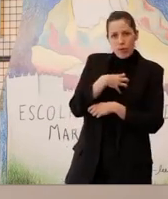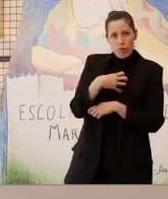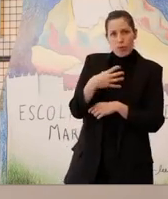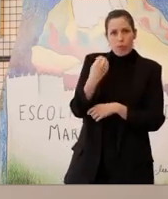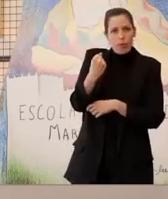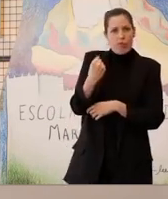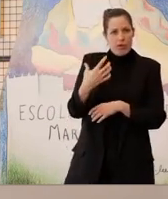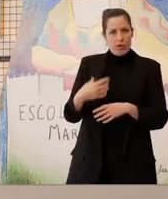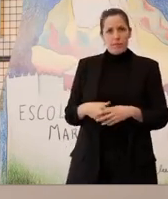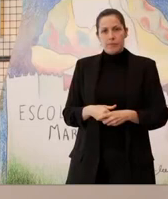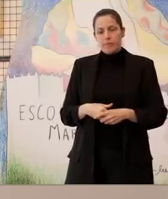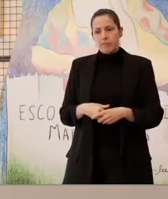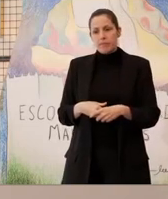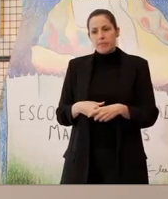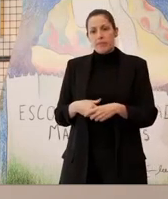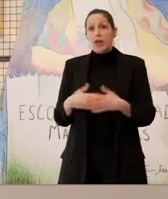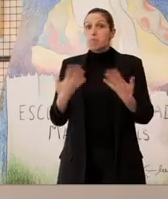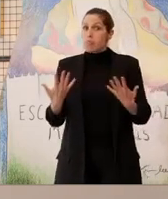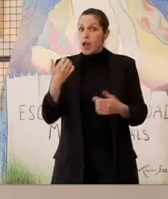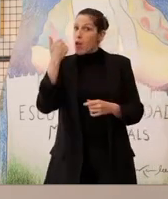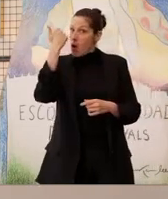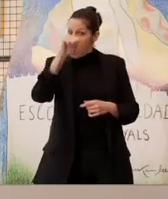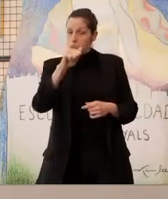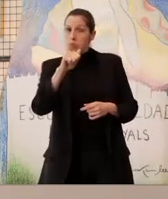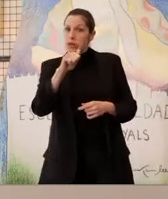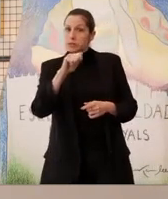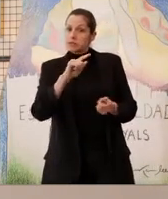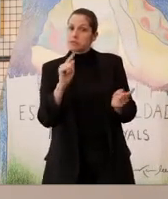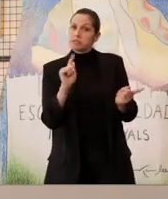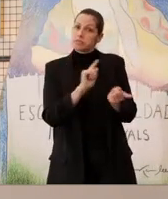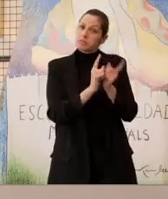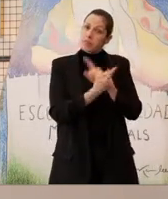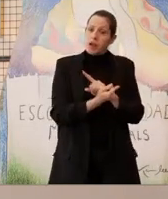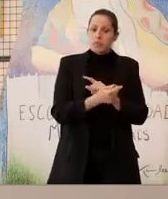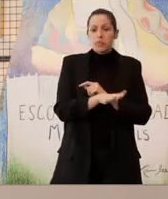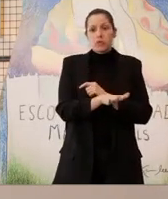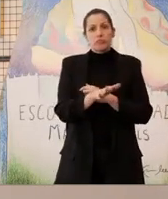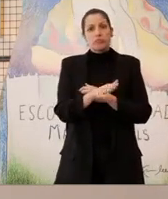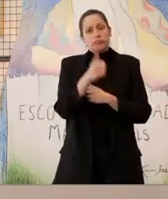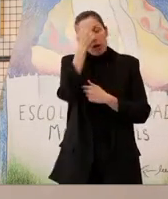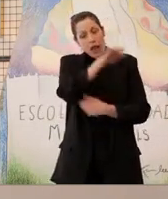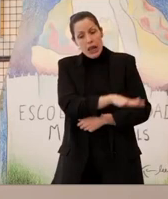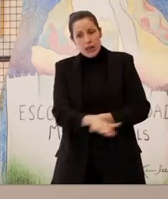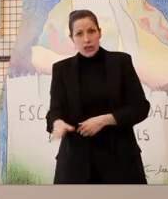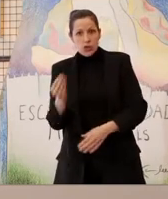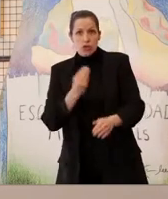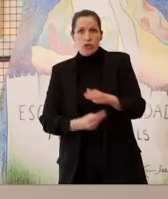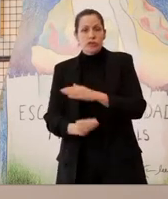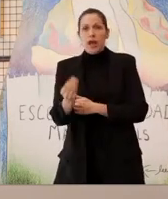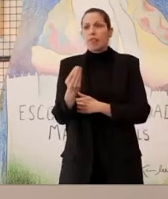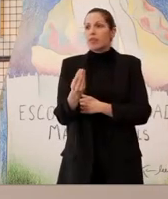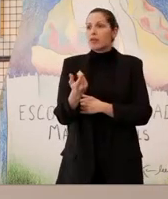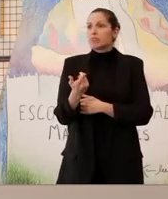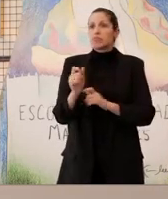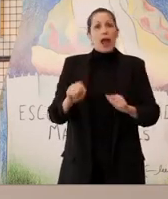desde el mismo instante en el que nacen saben que el poder es el espacio natural su hábitat natural en